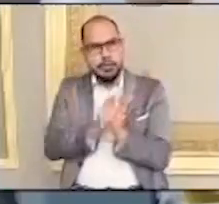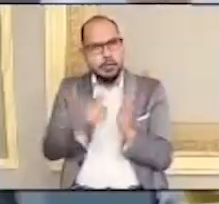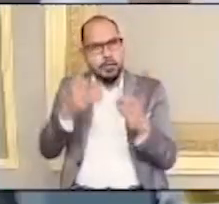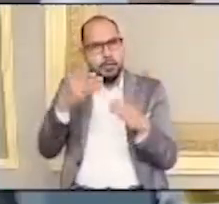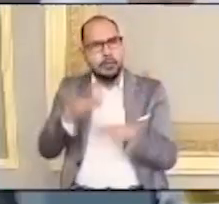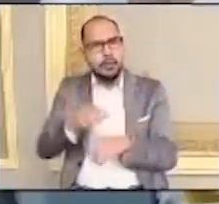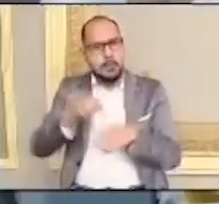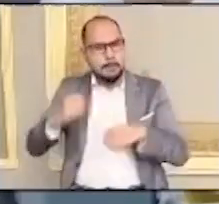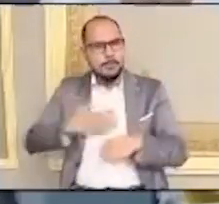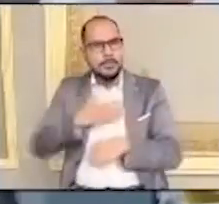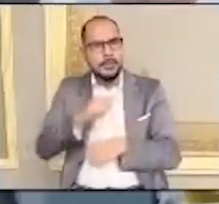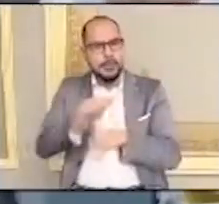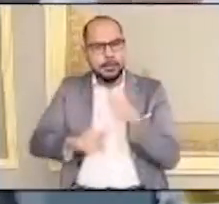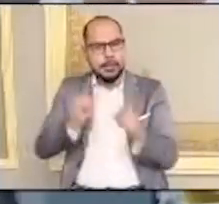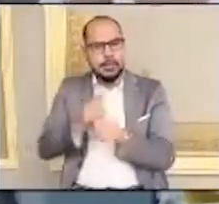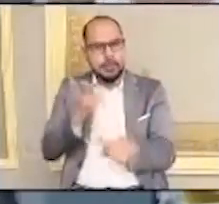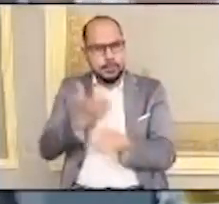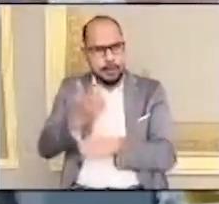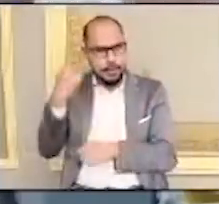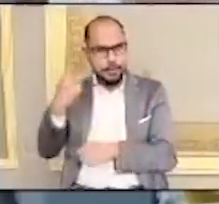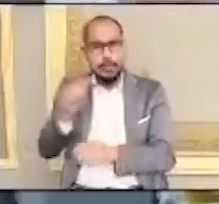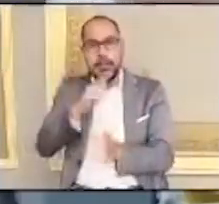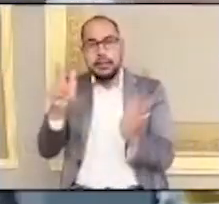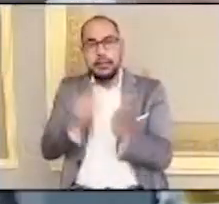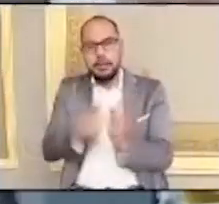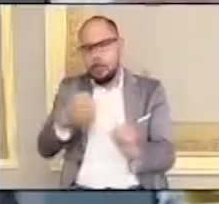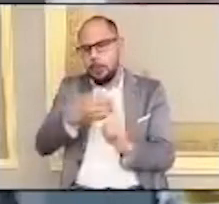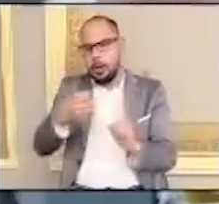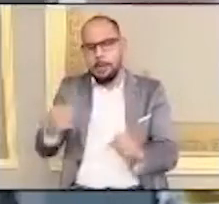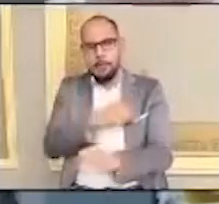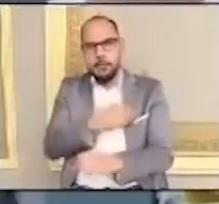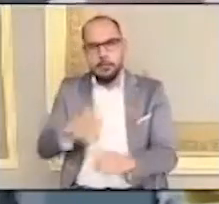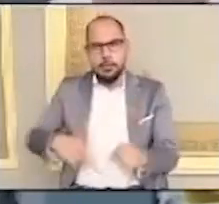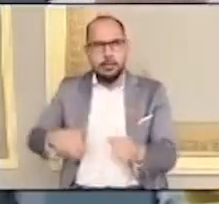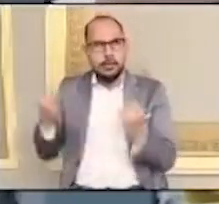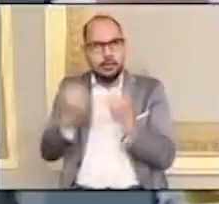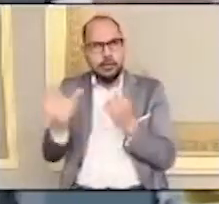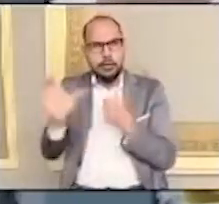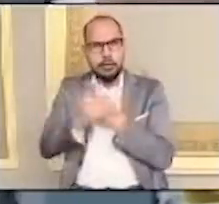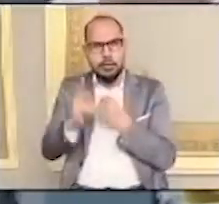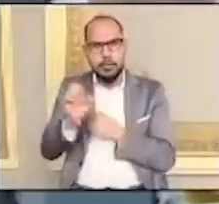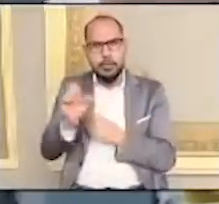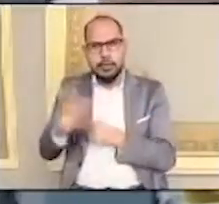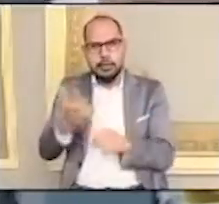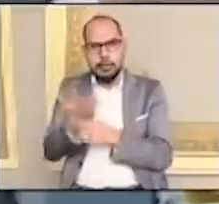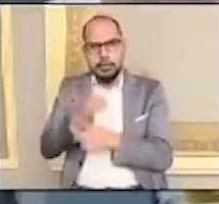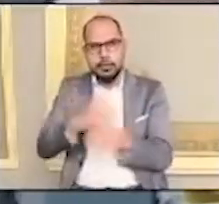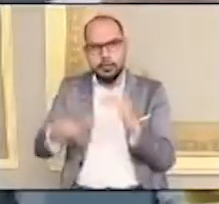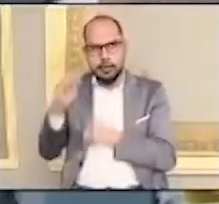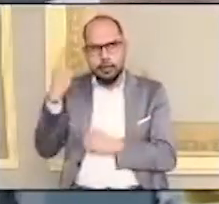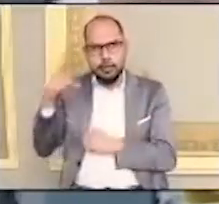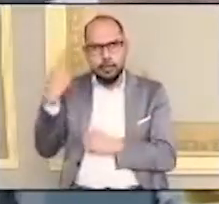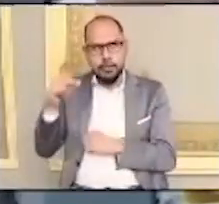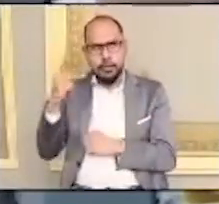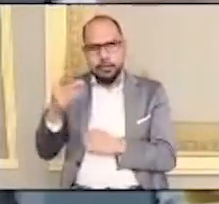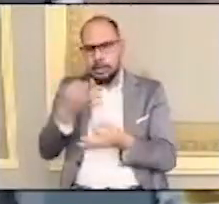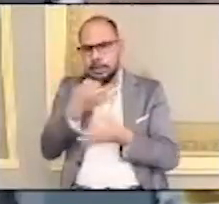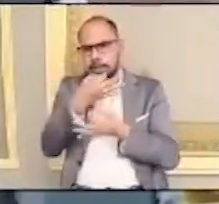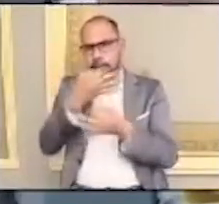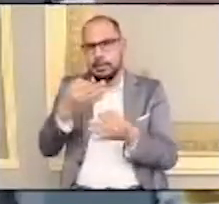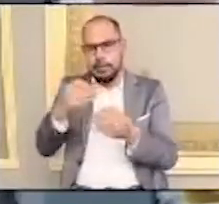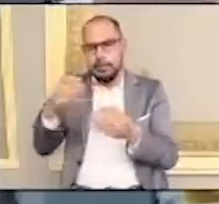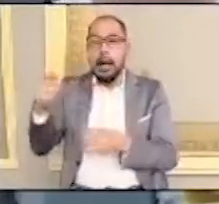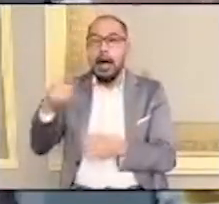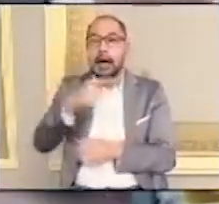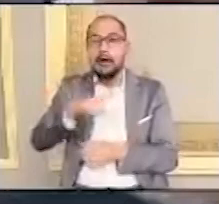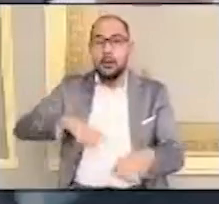Ley de Bienestar Animal del Estado de Puebla, de la Ley Orgánica Municipal y del Código Penal del Estado Libre y Soberano de Puebla. Envíese la minuta al